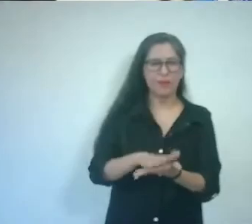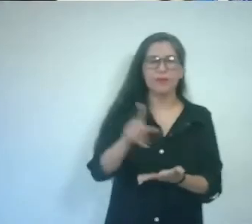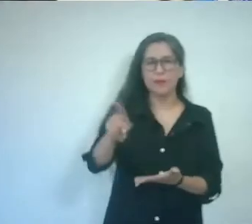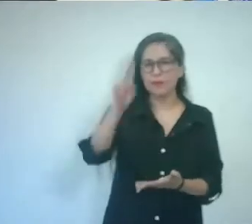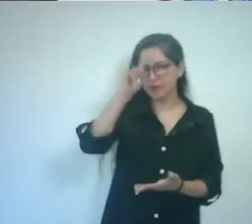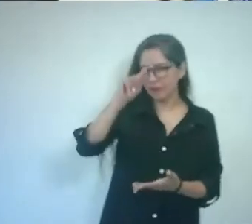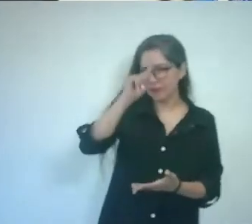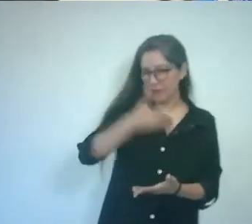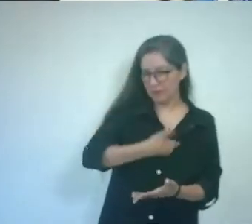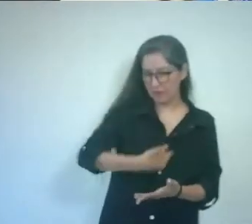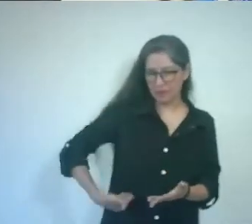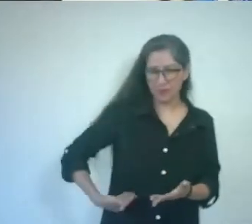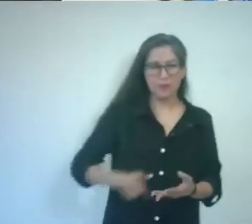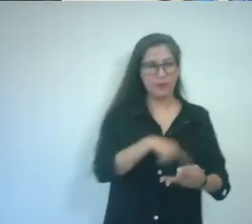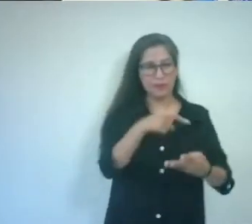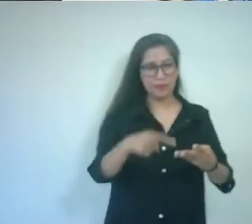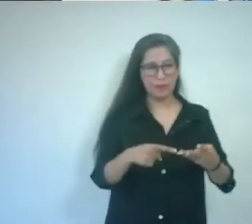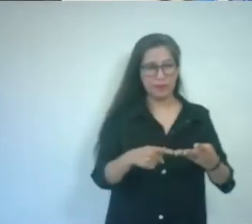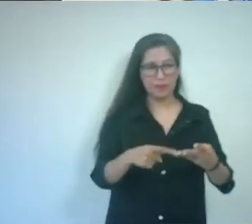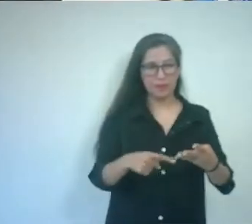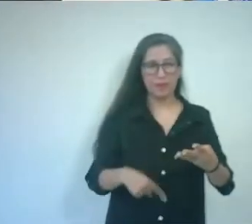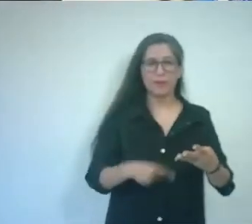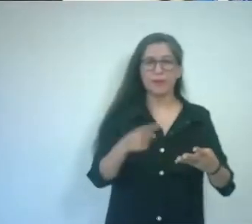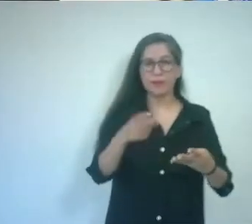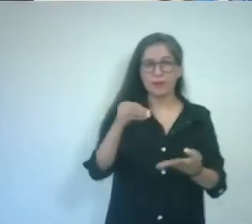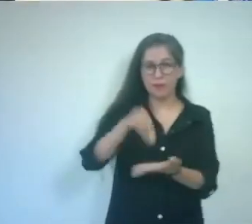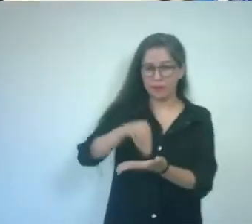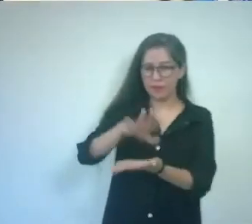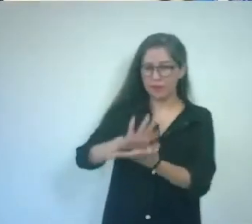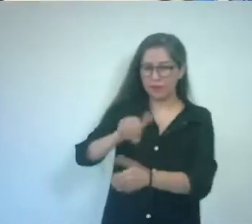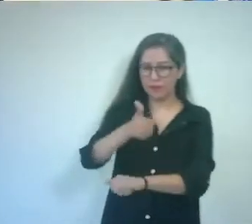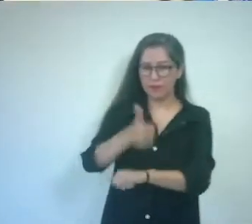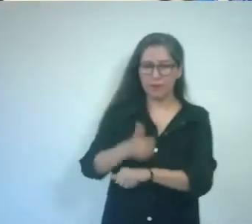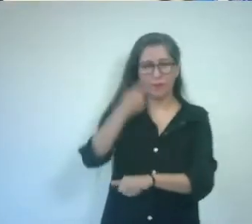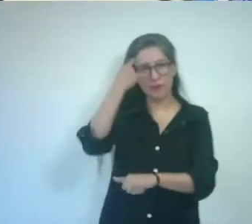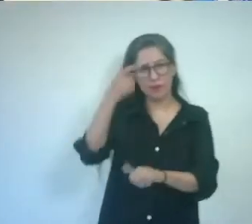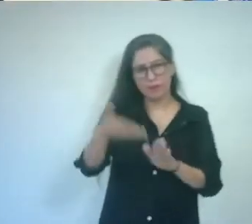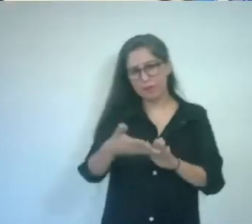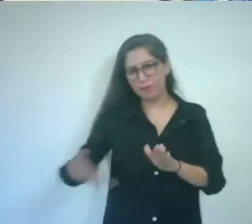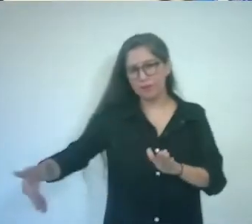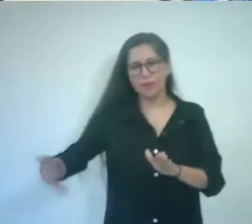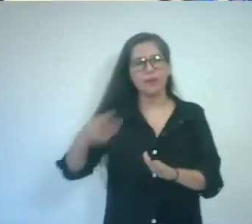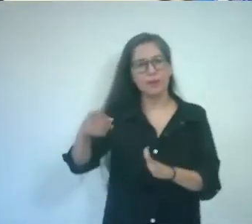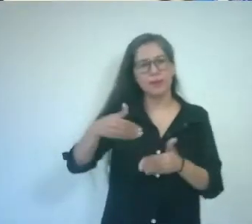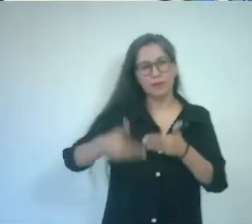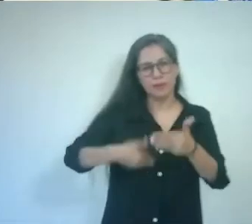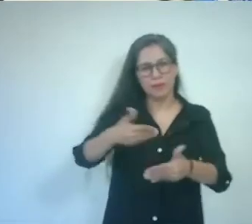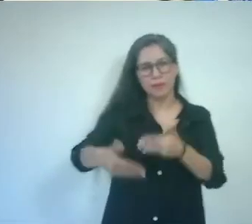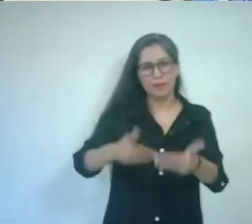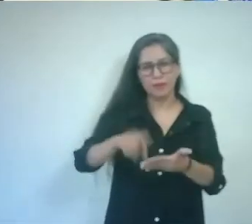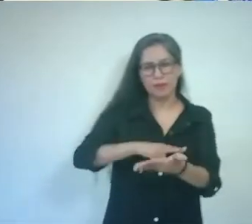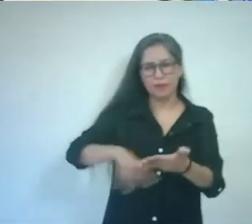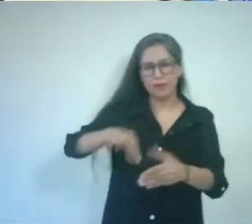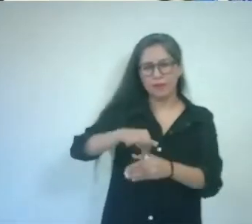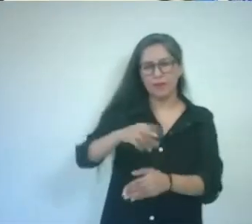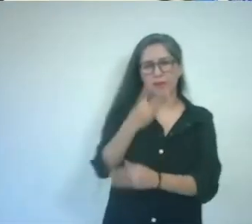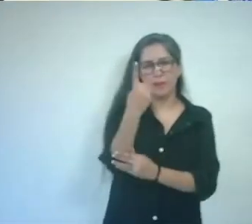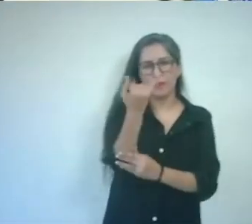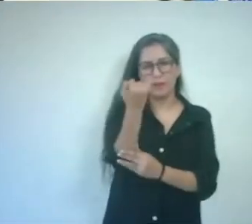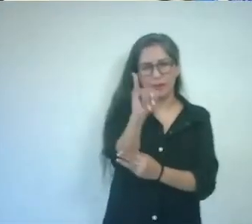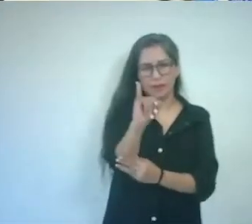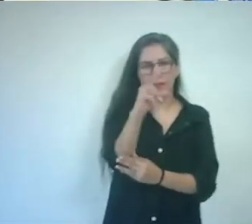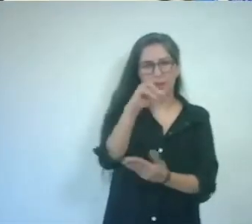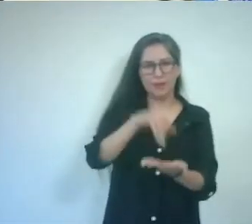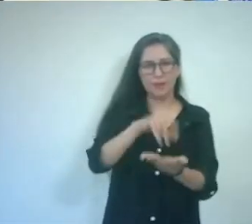Presidenta, le informo que el cuarto punto del orden del día corresponde a la instalación formal de la sesión permanente relativa a la jornada electoral del 2 de junio del